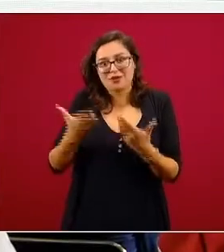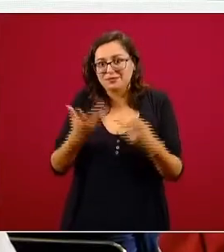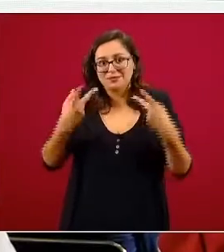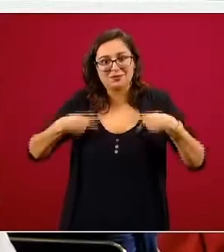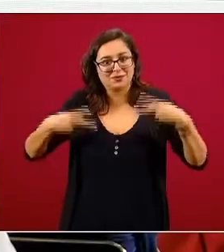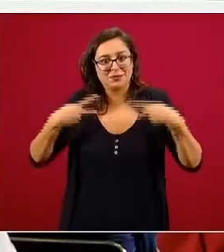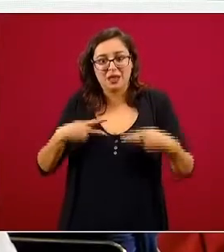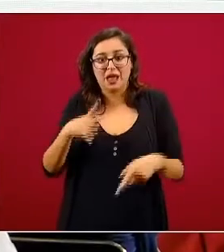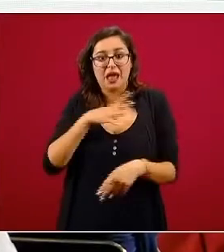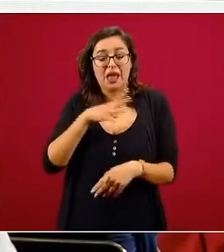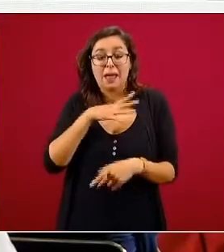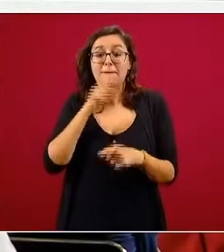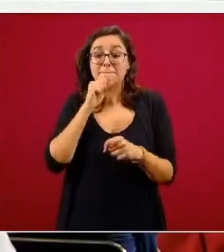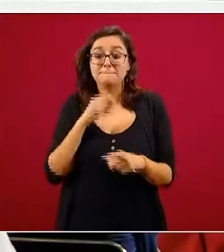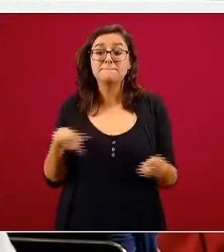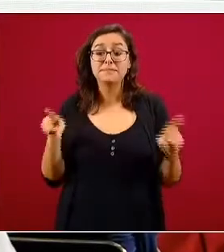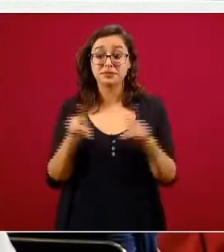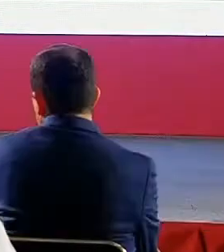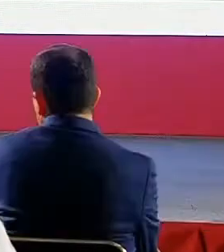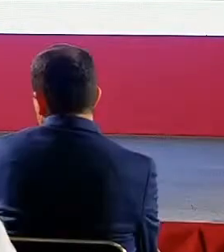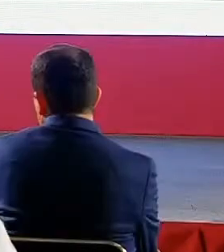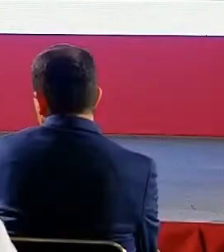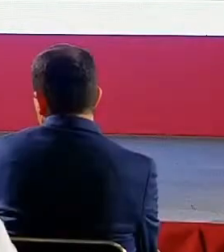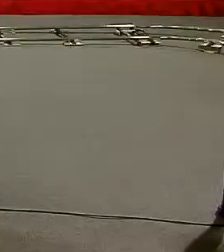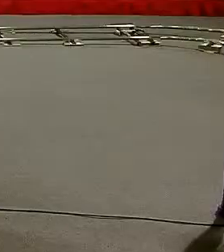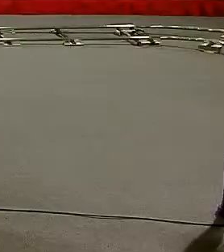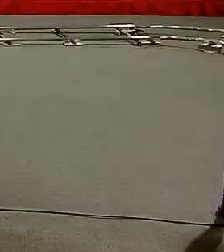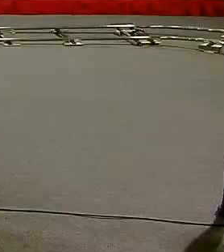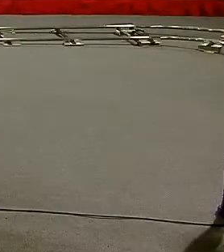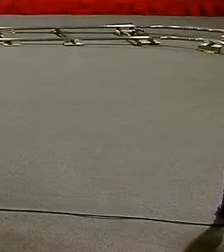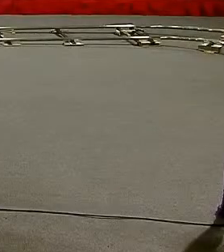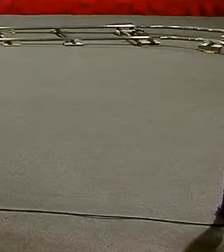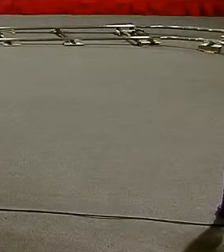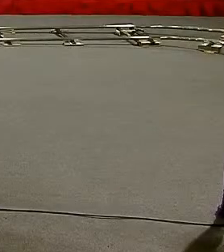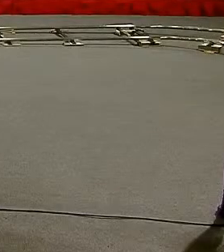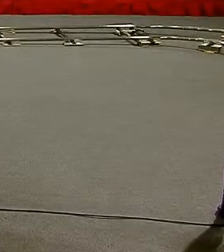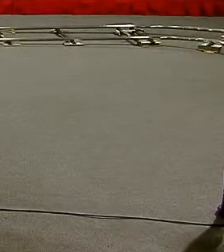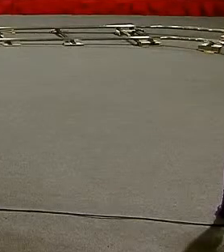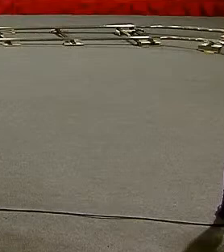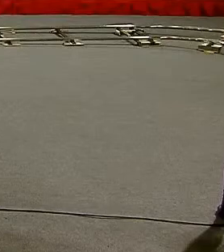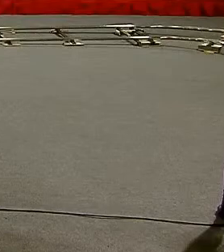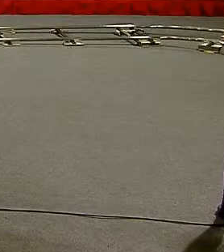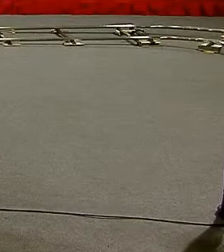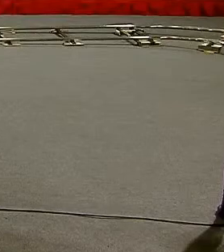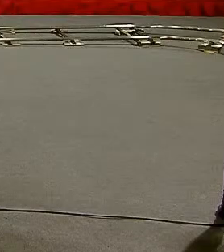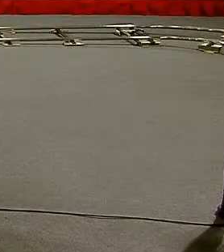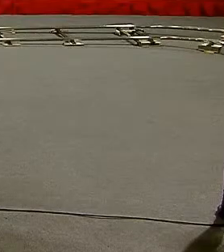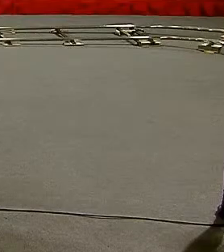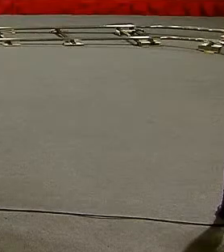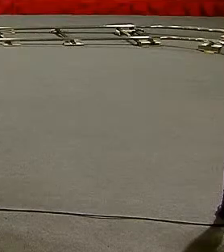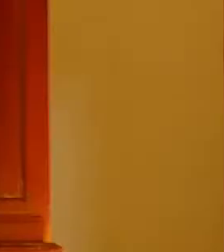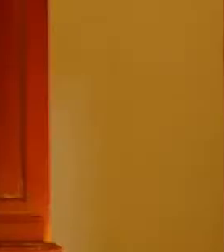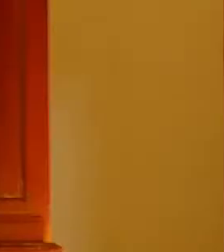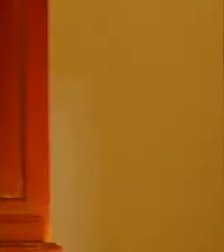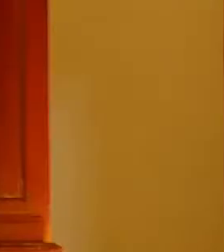la red de frío. México tiene históricamente una baja inversión en su red de frío. Tenemos